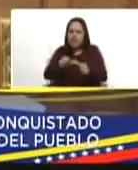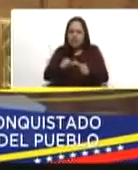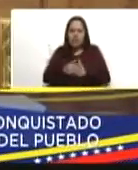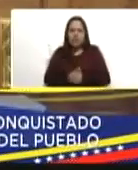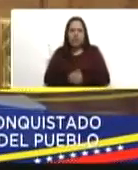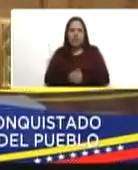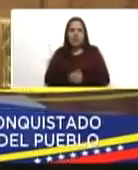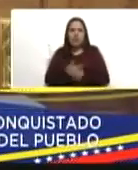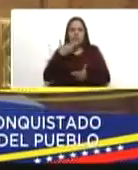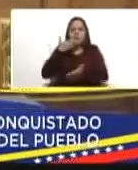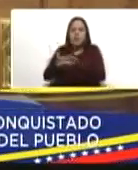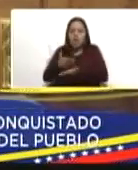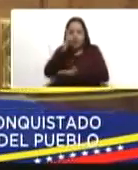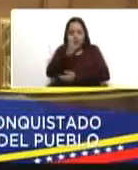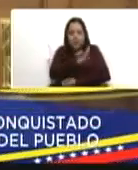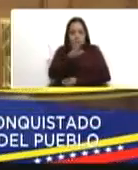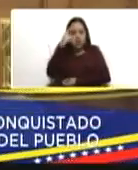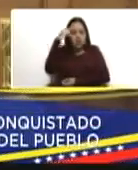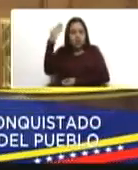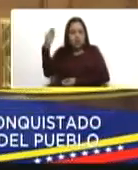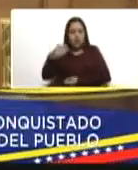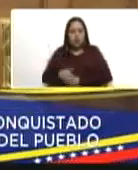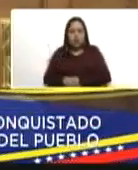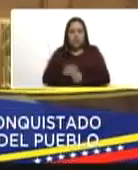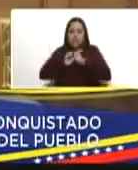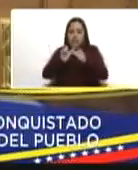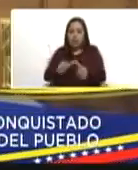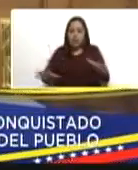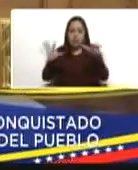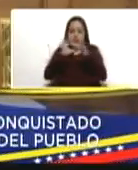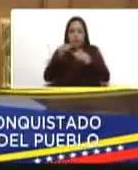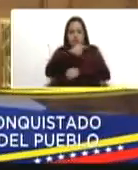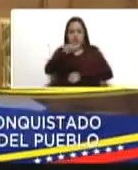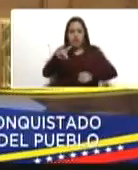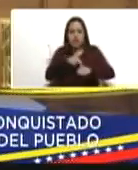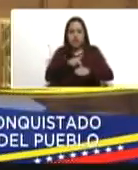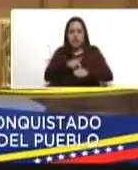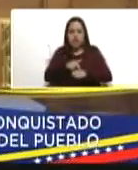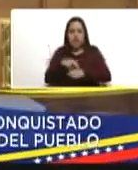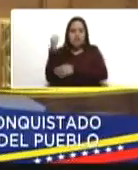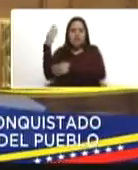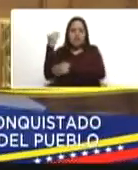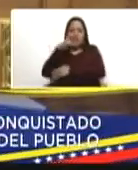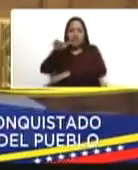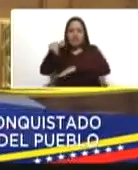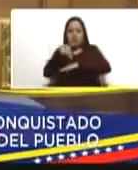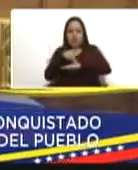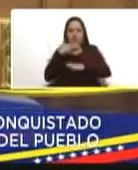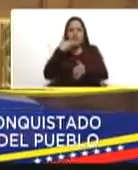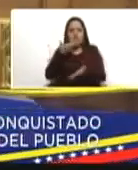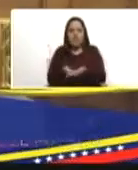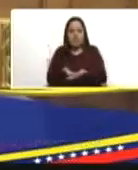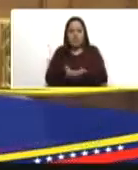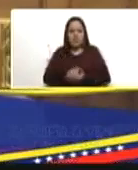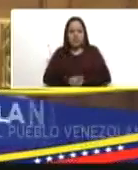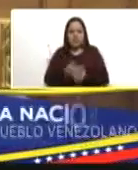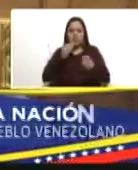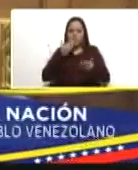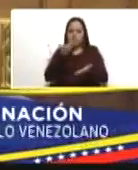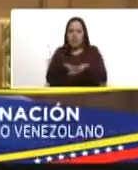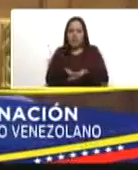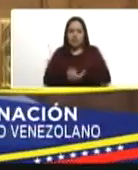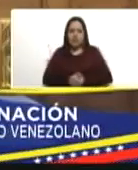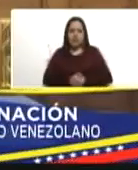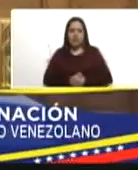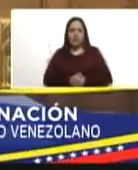las bendiciones de Dios y sigamos en unión nacional asamblea nacional gracias muchas